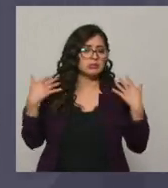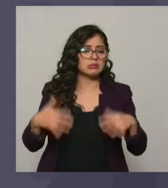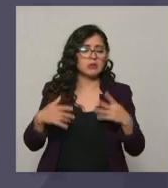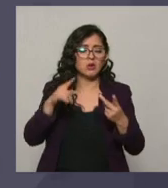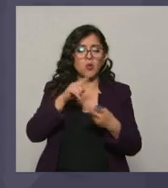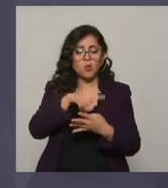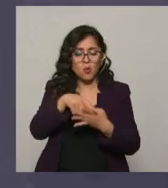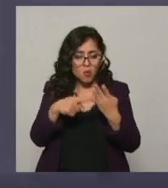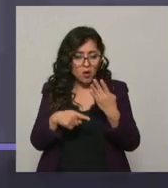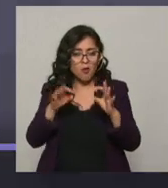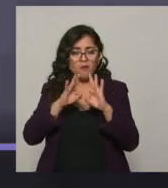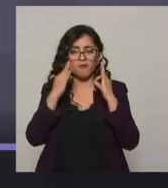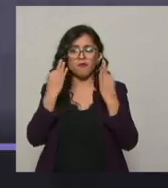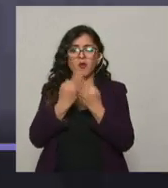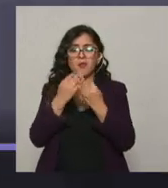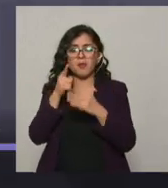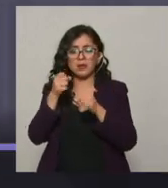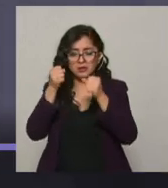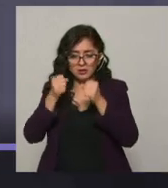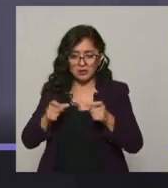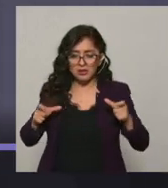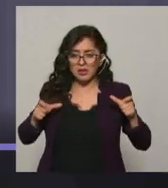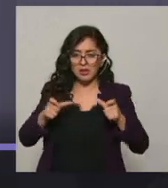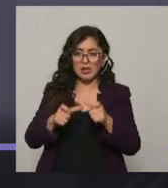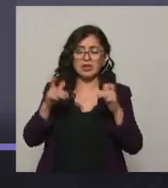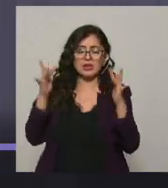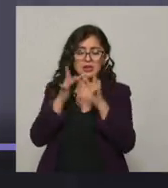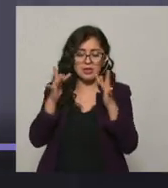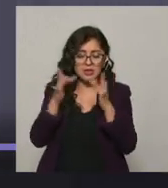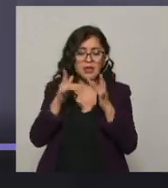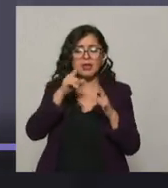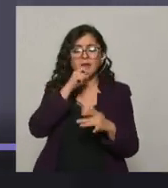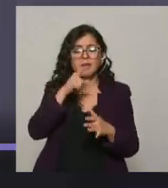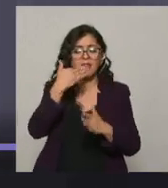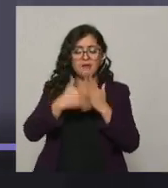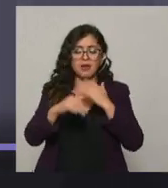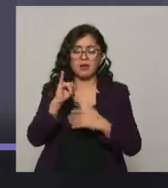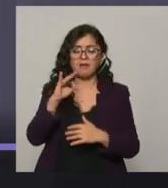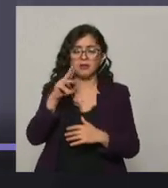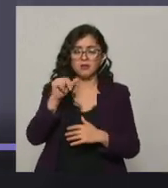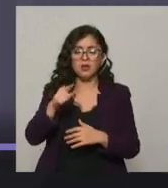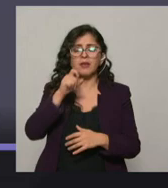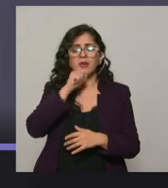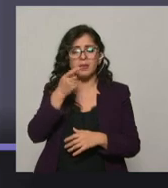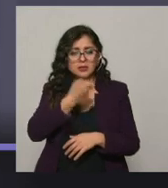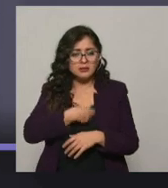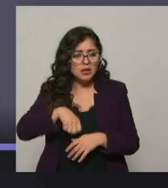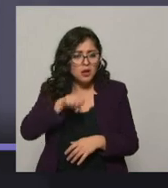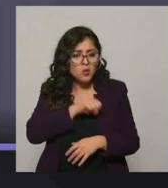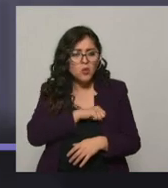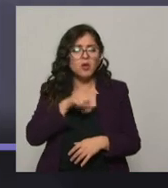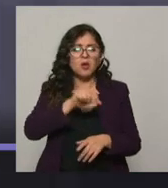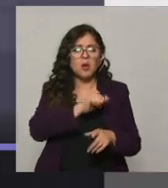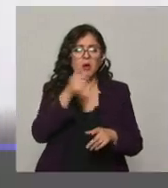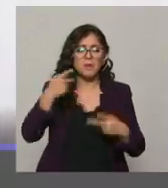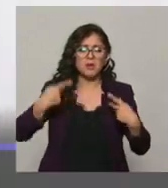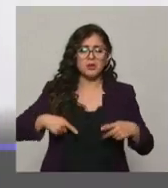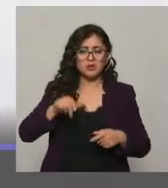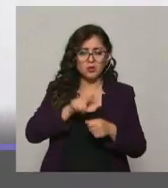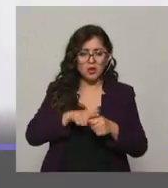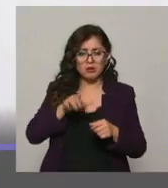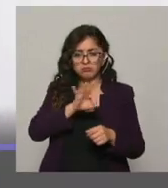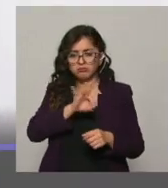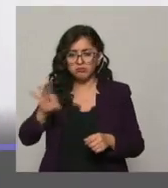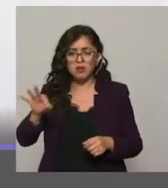de seguridades: seguridad digital, seguridad en infraestructura, seguridad en salud y seguridad personal. Cada una de